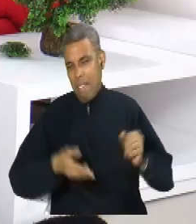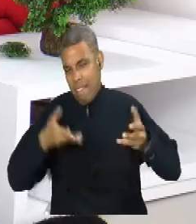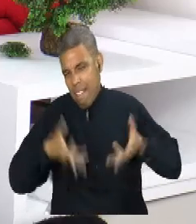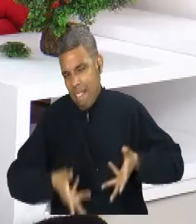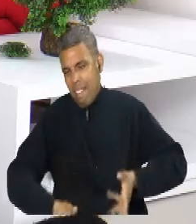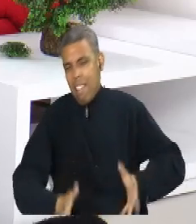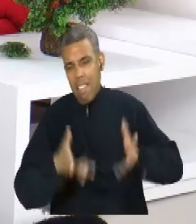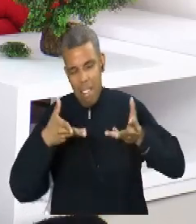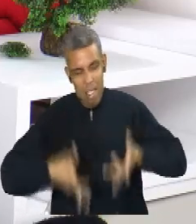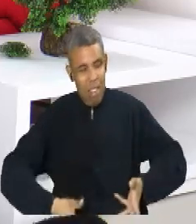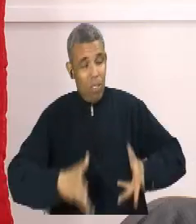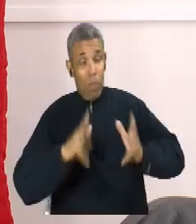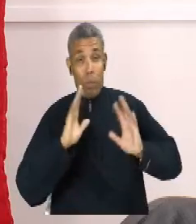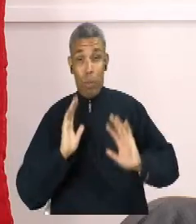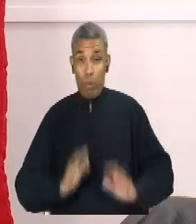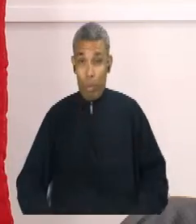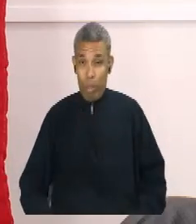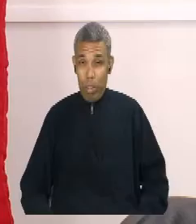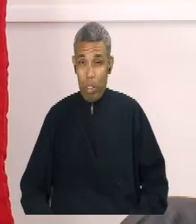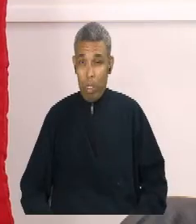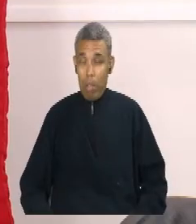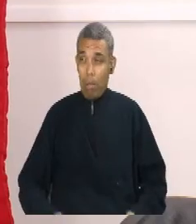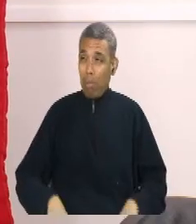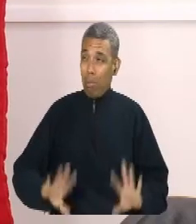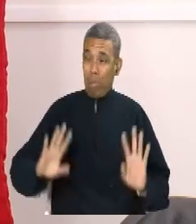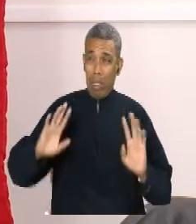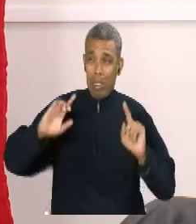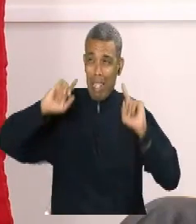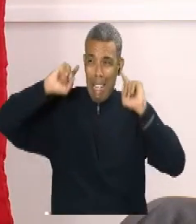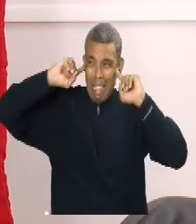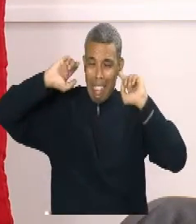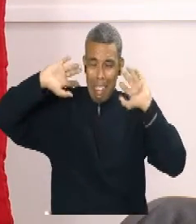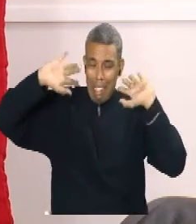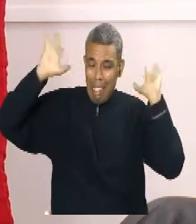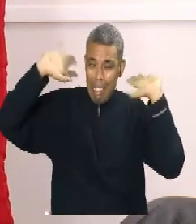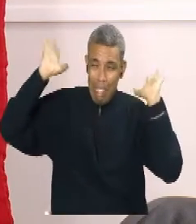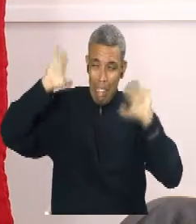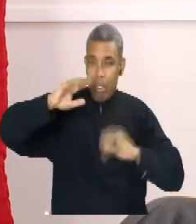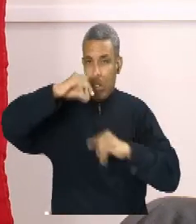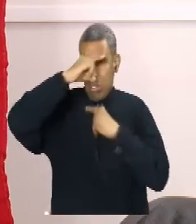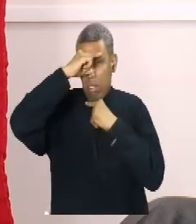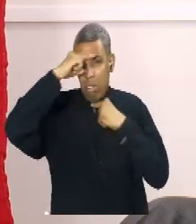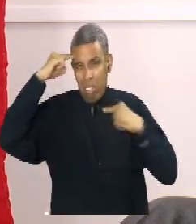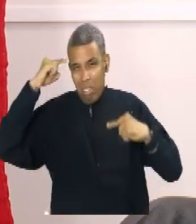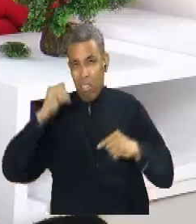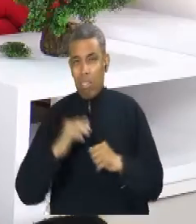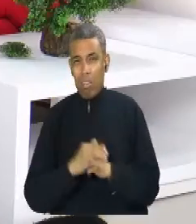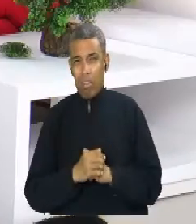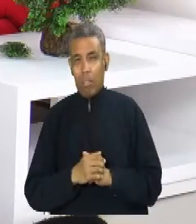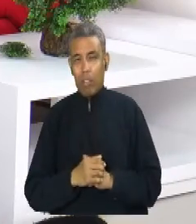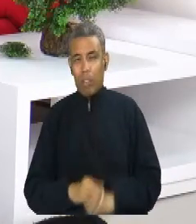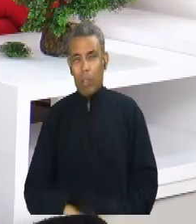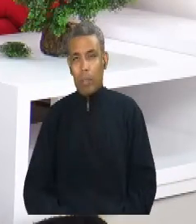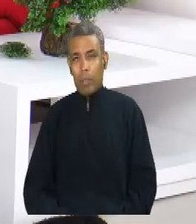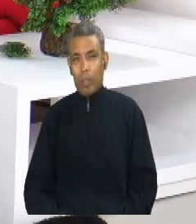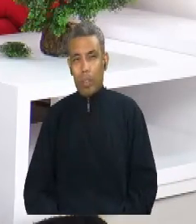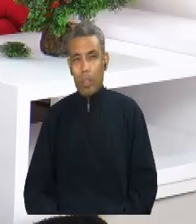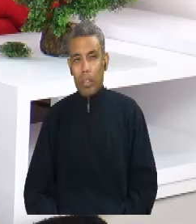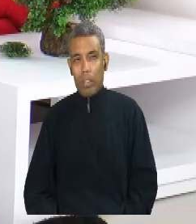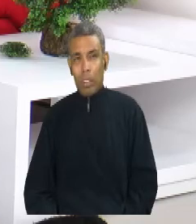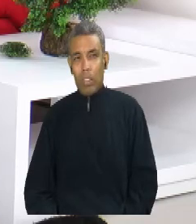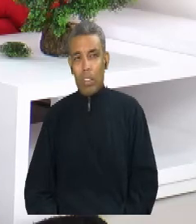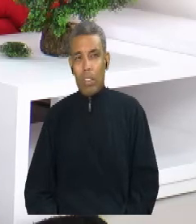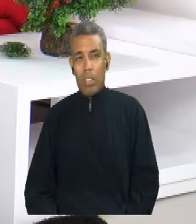proporcionó así como que le entra parecido y le sale por éste los moles tienen su sitio especial que son los templos